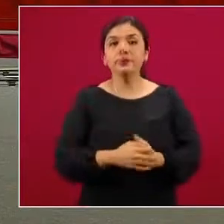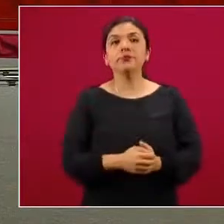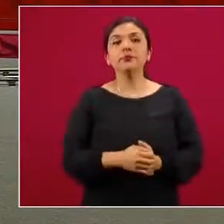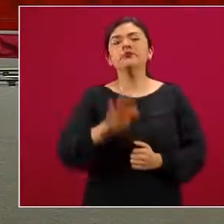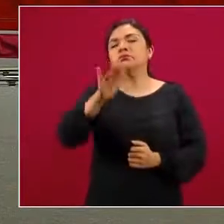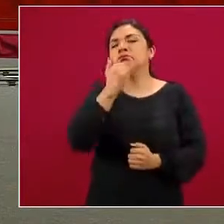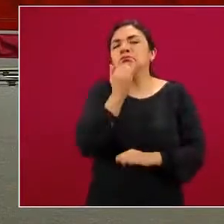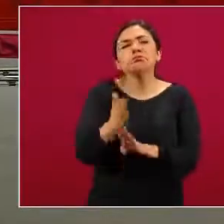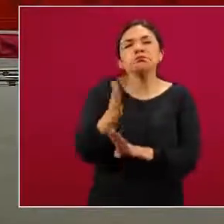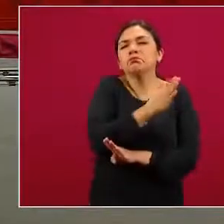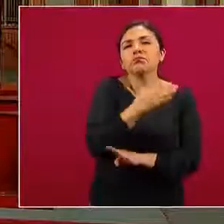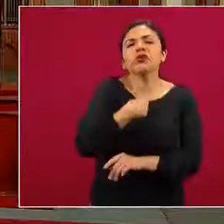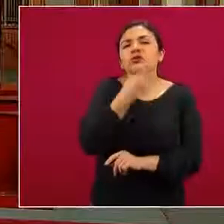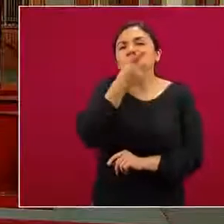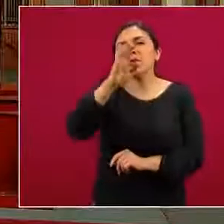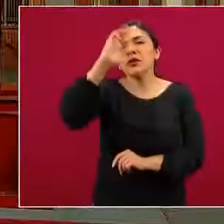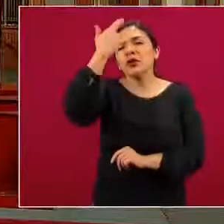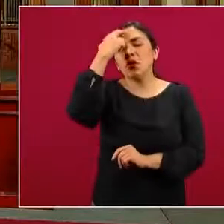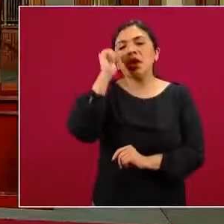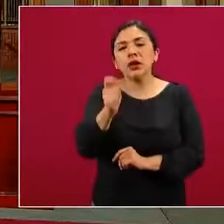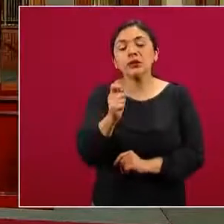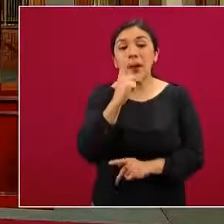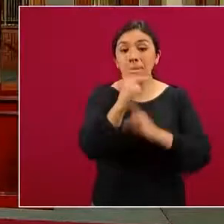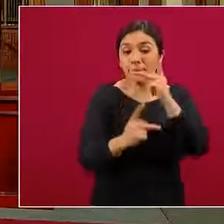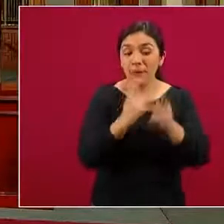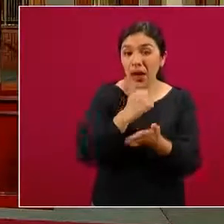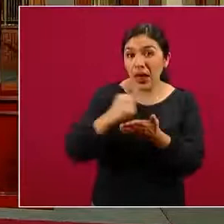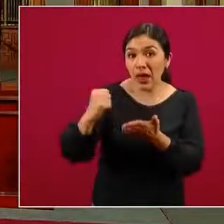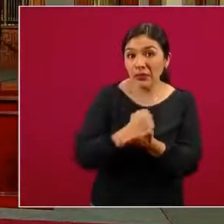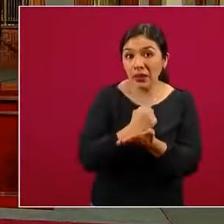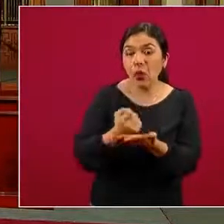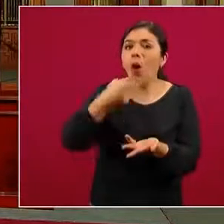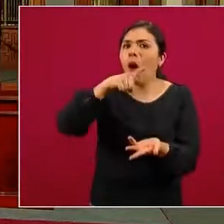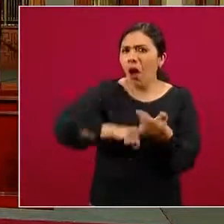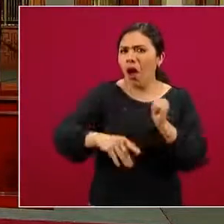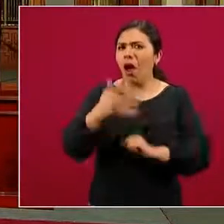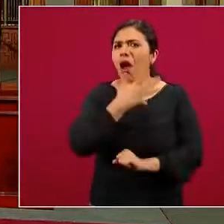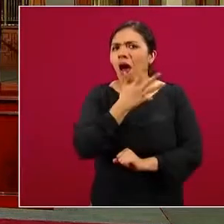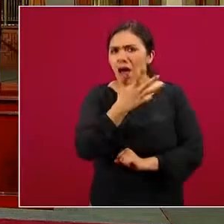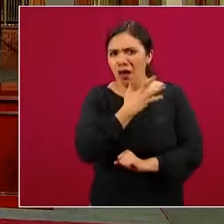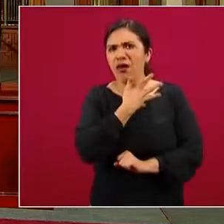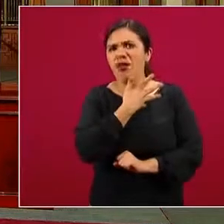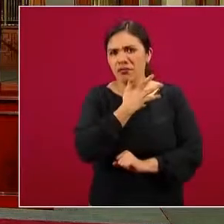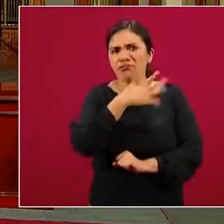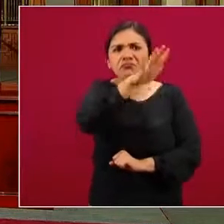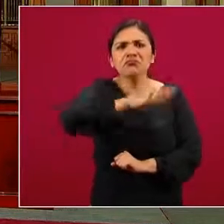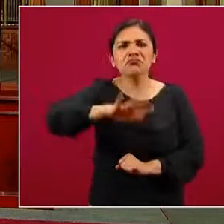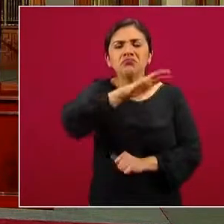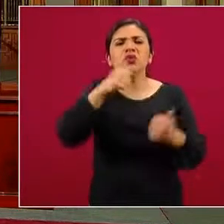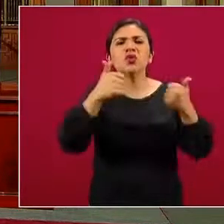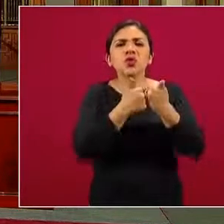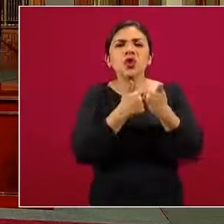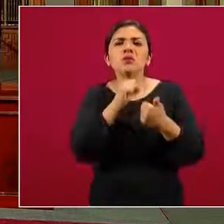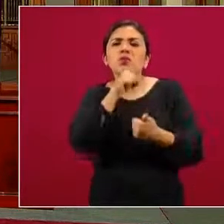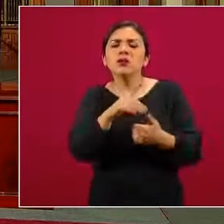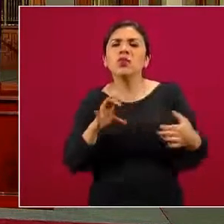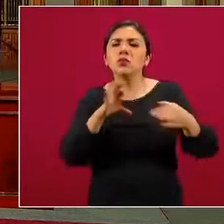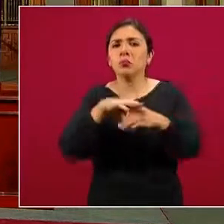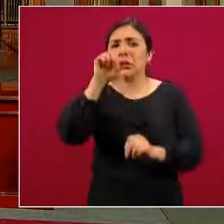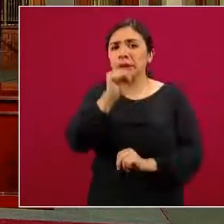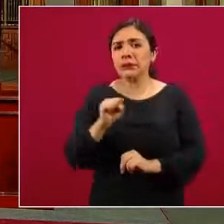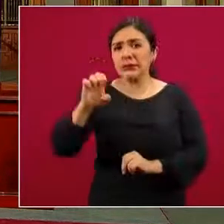Antes, quisiera nada más recordar que son créditos que están en el mercado por la colaboración de la Secretaría de